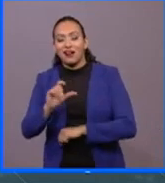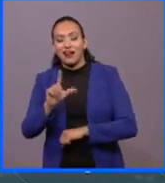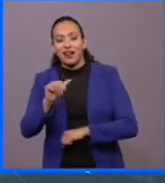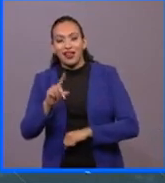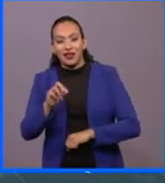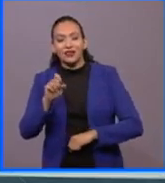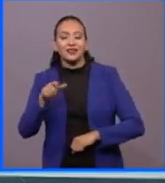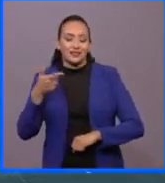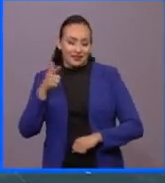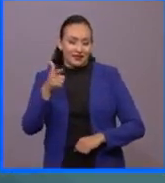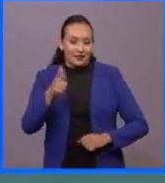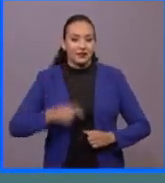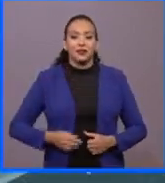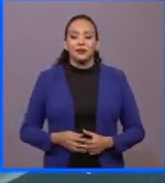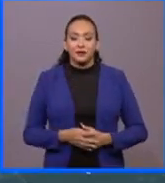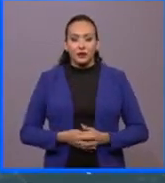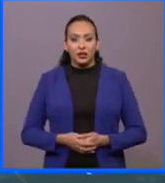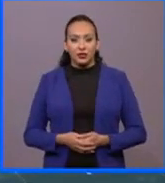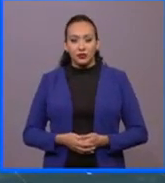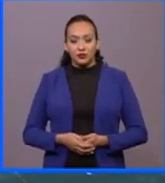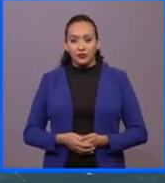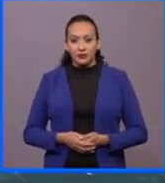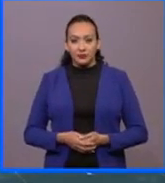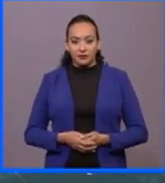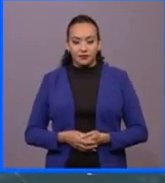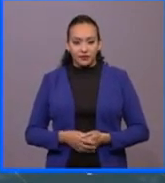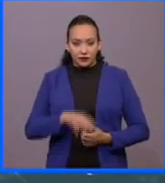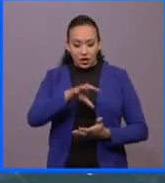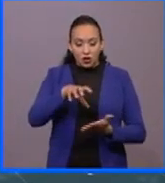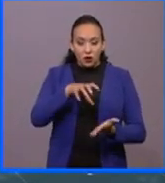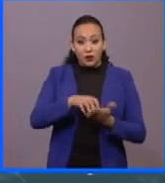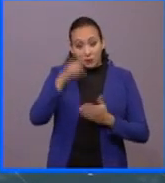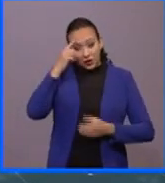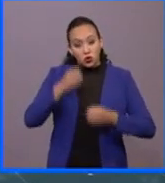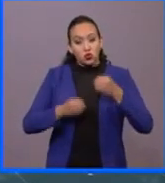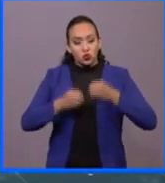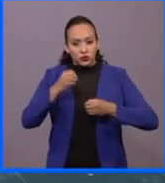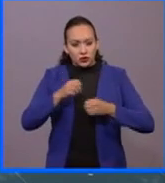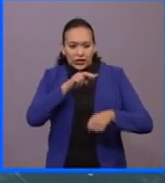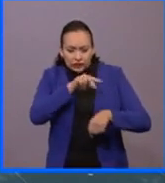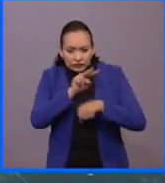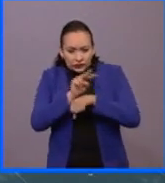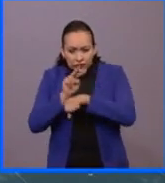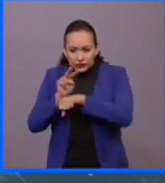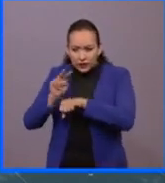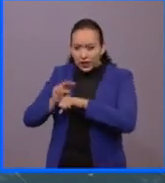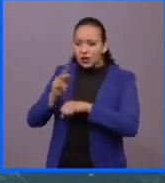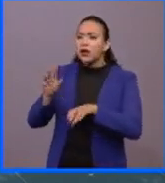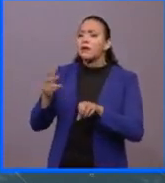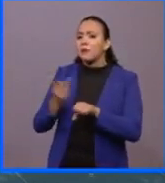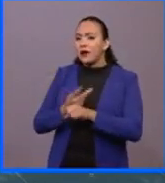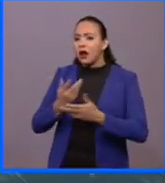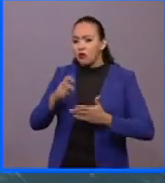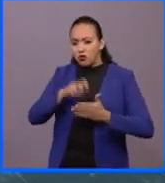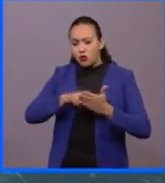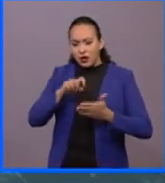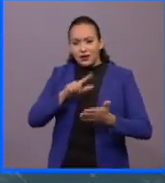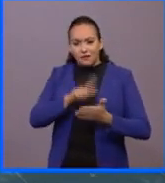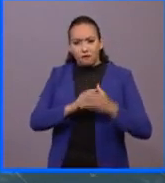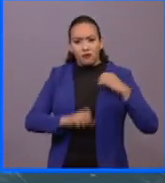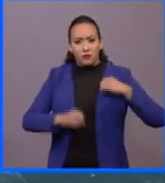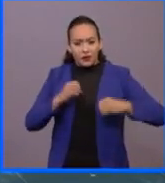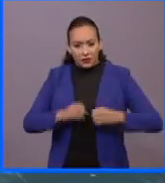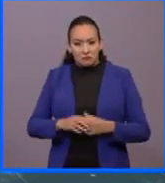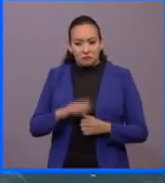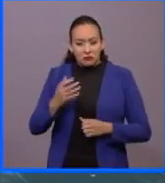en Guanajuato. El Observatorio de la Justicia analizará los efectos de la implementación de la reforma judicial